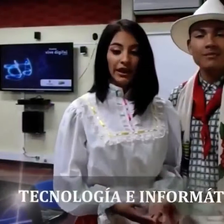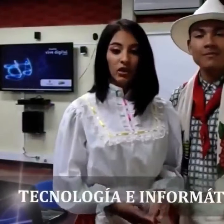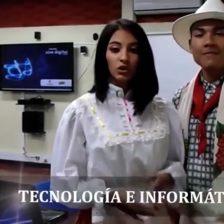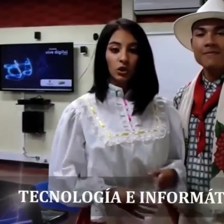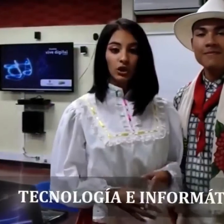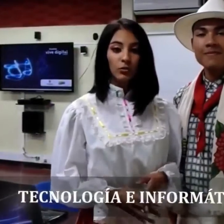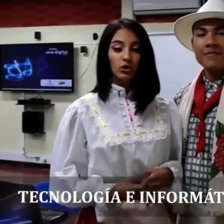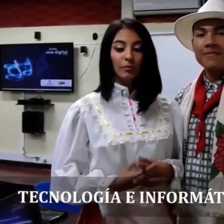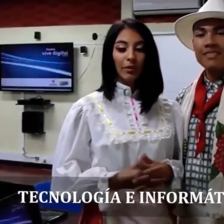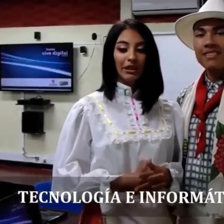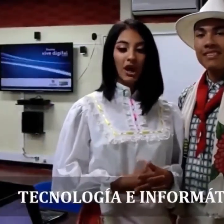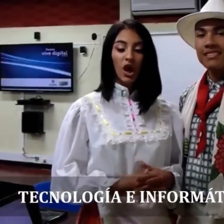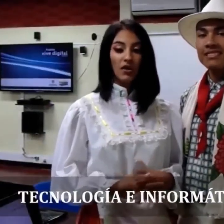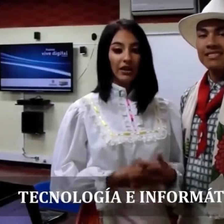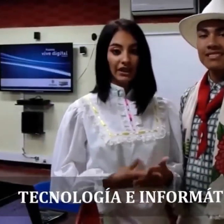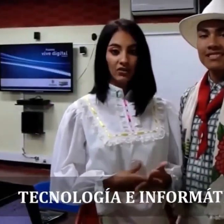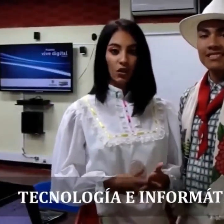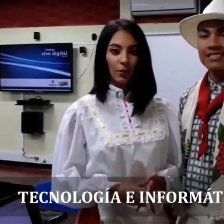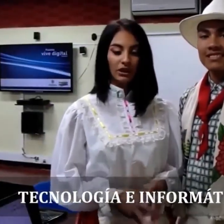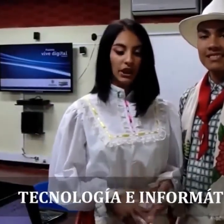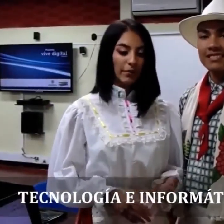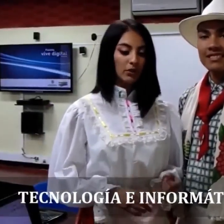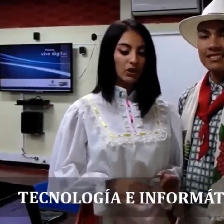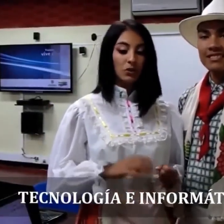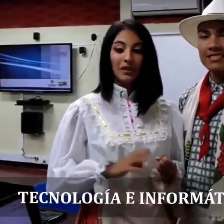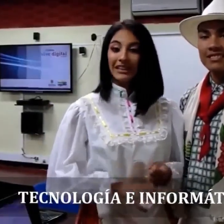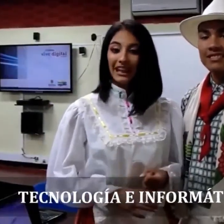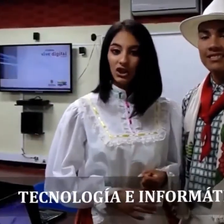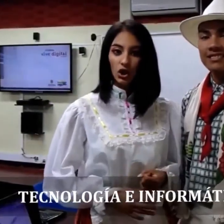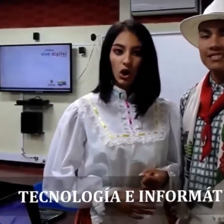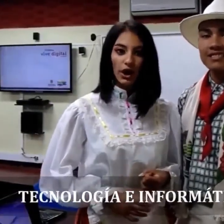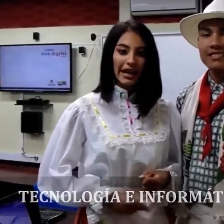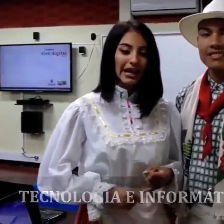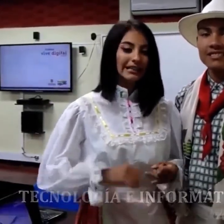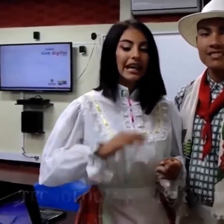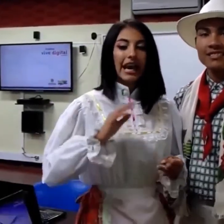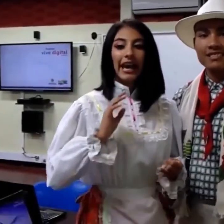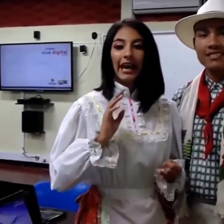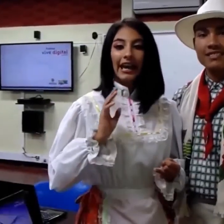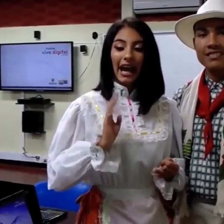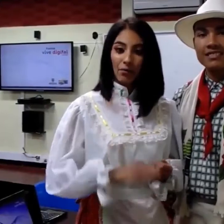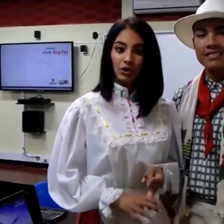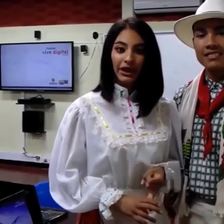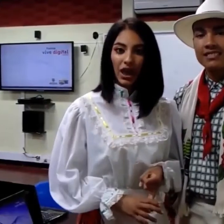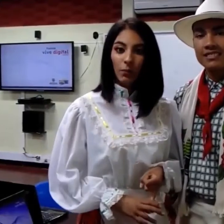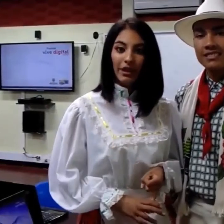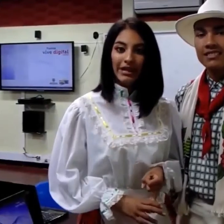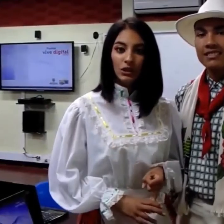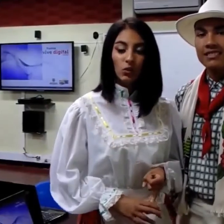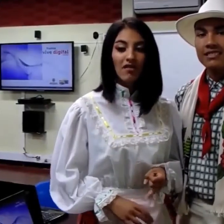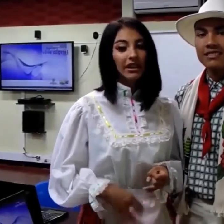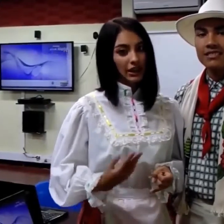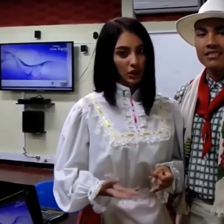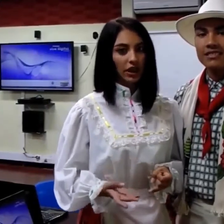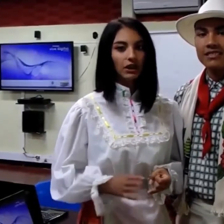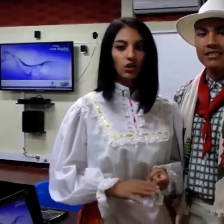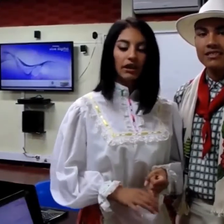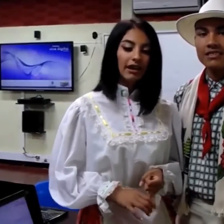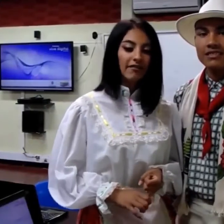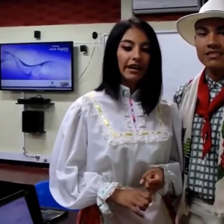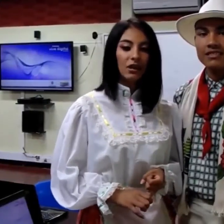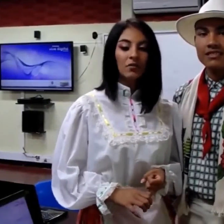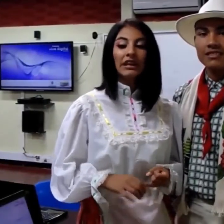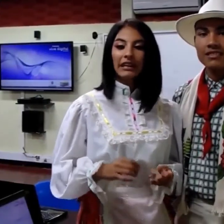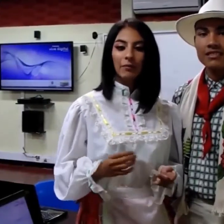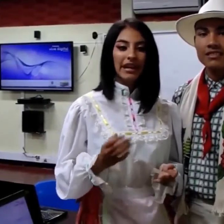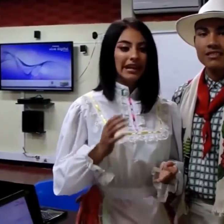área de tecnología nosotros hemos implementado de diferentes formas. Hemos hecho investigaciones, hemos creado páginas web relacionadas